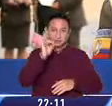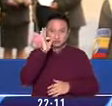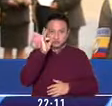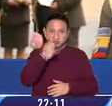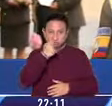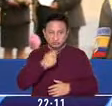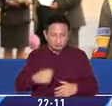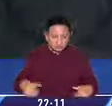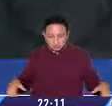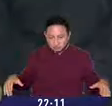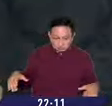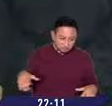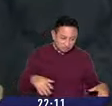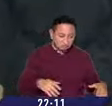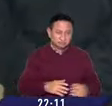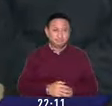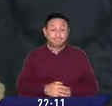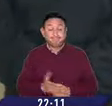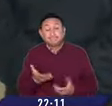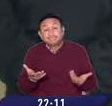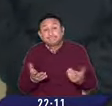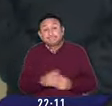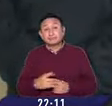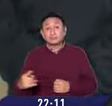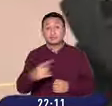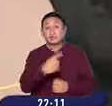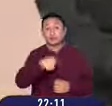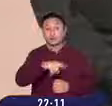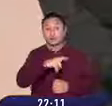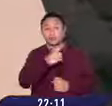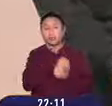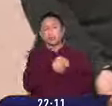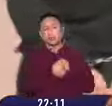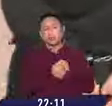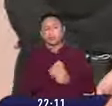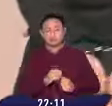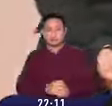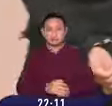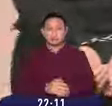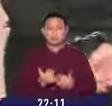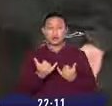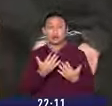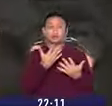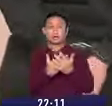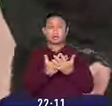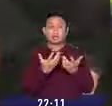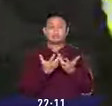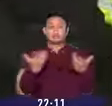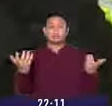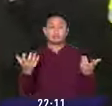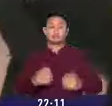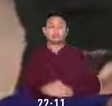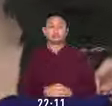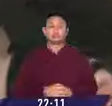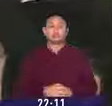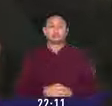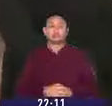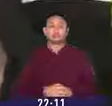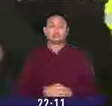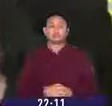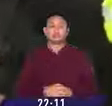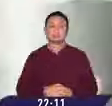tipo de sustancias. Quién sabe, se juraron amor eterno hasta que la cárcel los separe. En Quito informó Iván